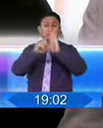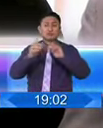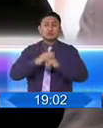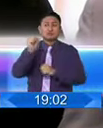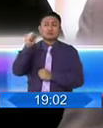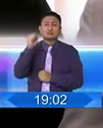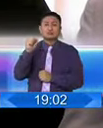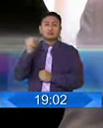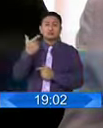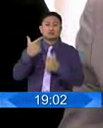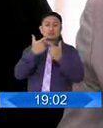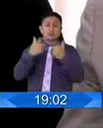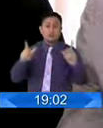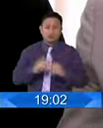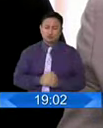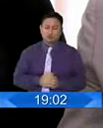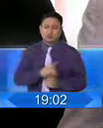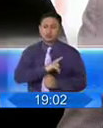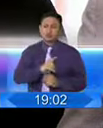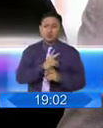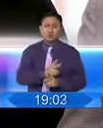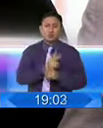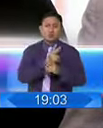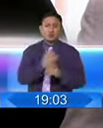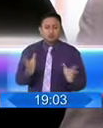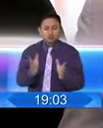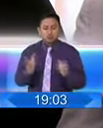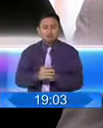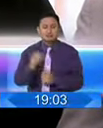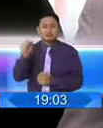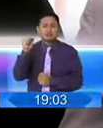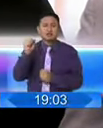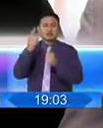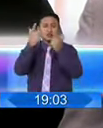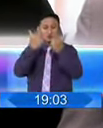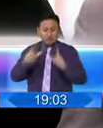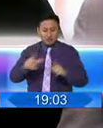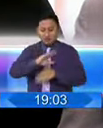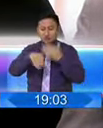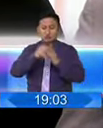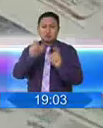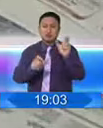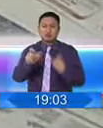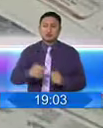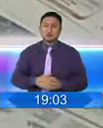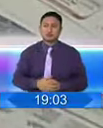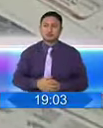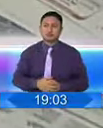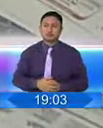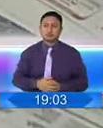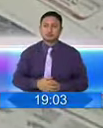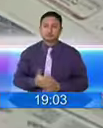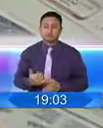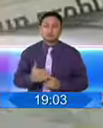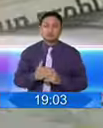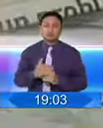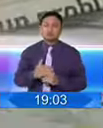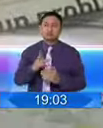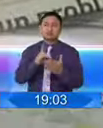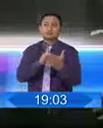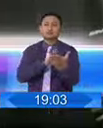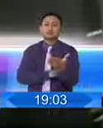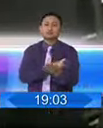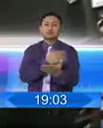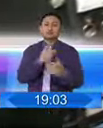derechos ni a las libertades, sino más bien que proteja y promueva los derechos y las libertades de todo ciudadano ecuatoriano. En este proyecto se busca